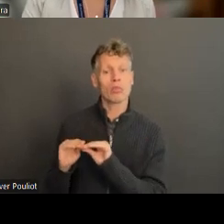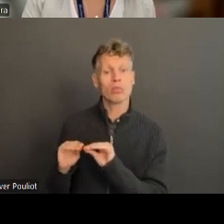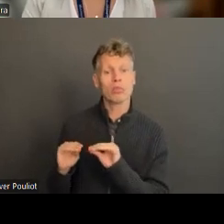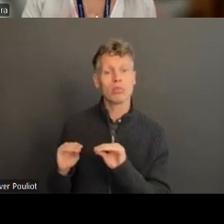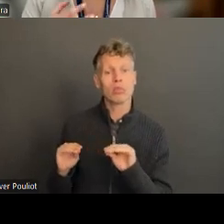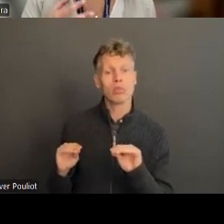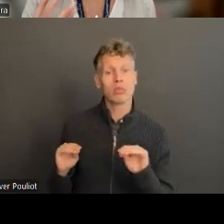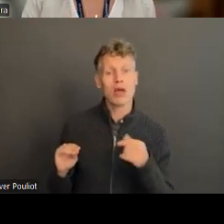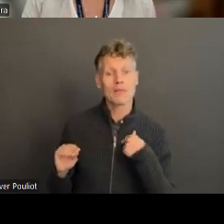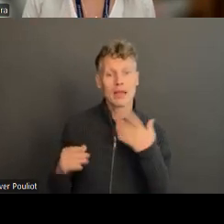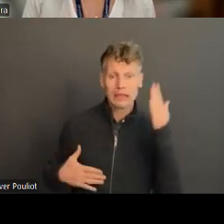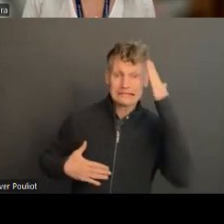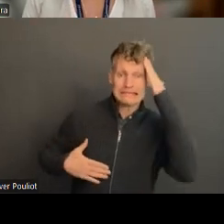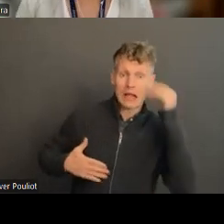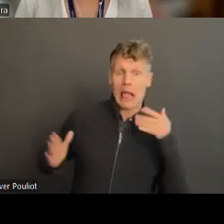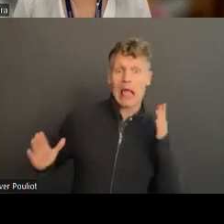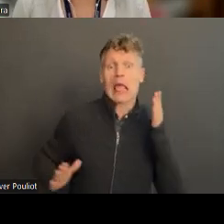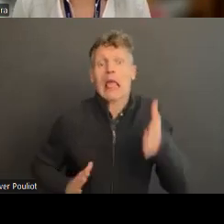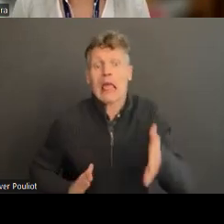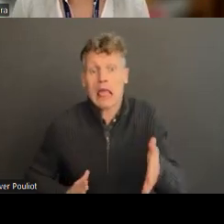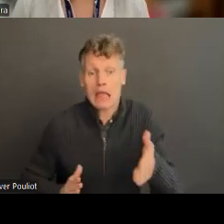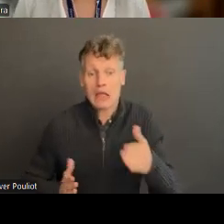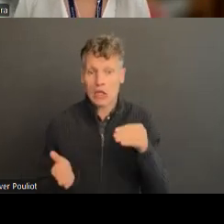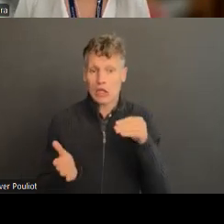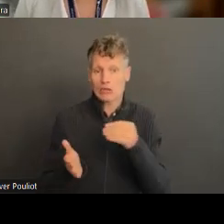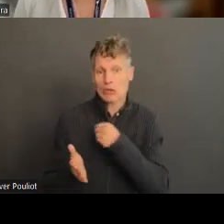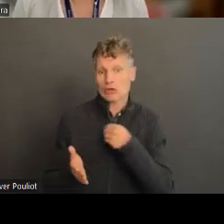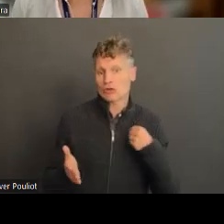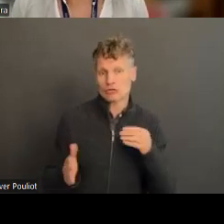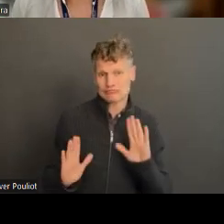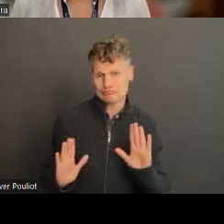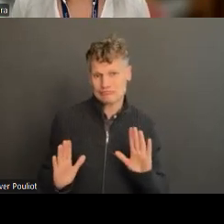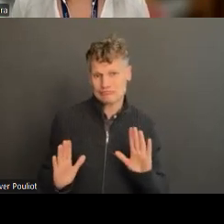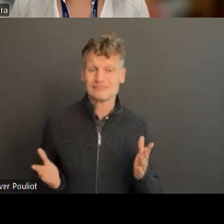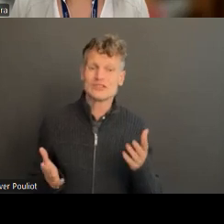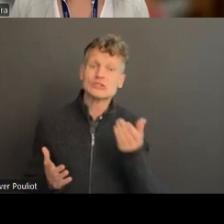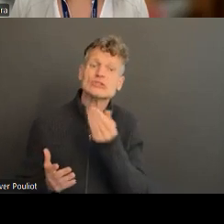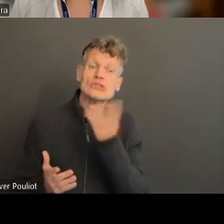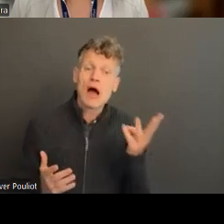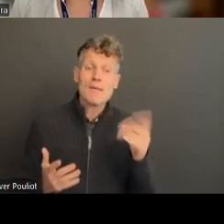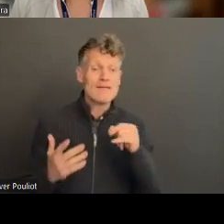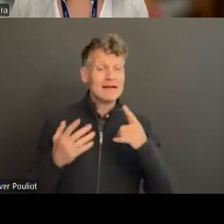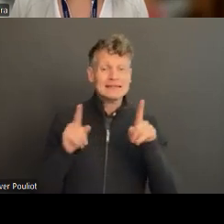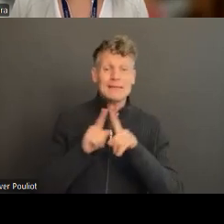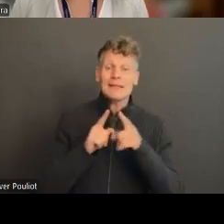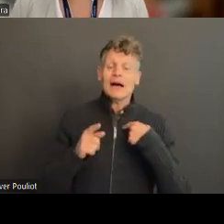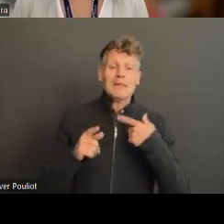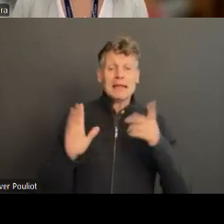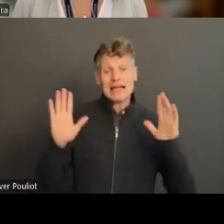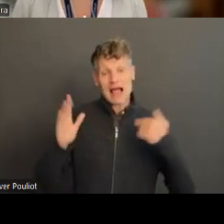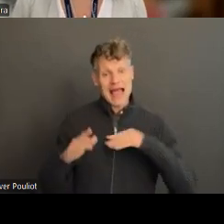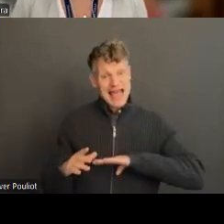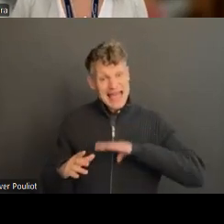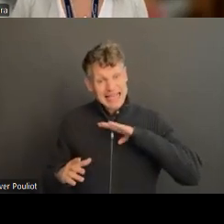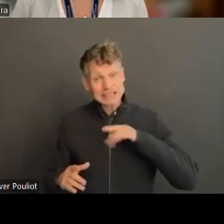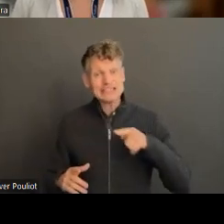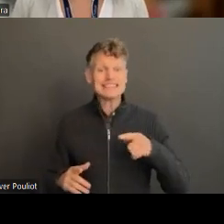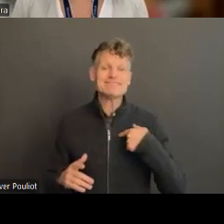Papa Nicolau o el test de virus de papiloma humano. Y por otra parte, también la vacunación escolar con